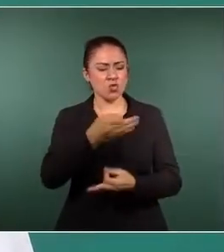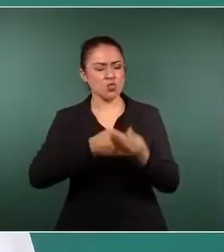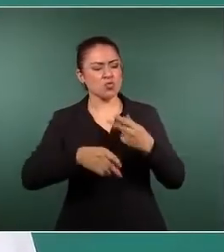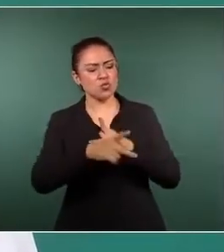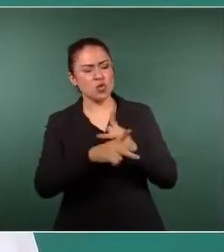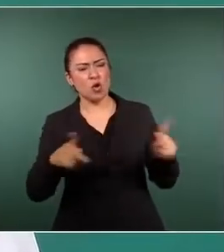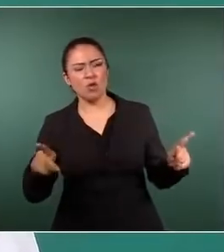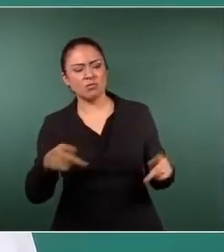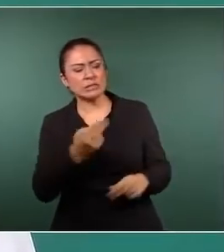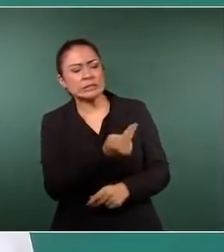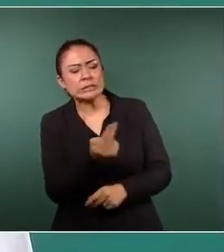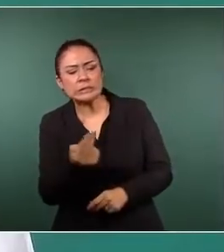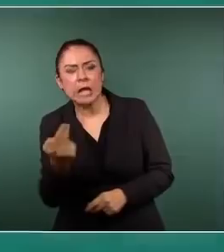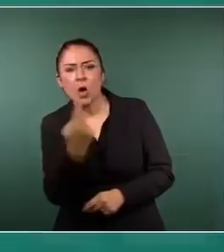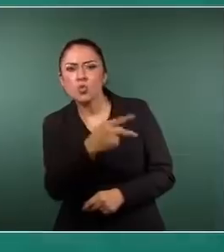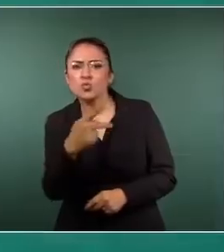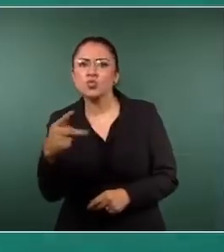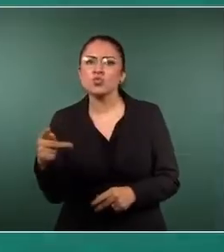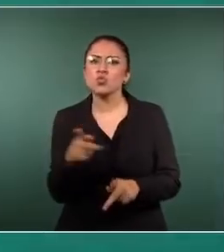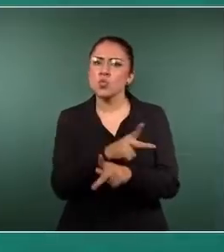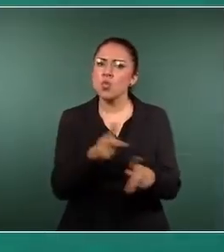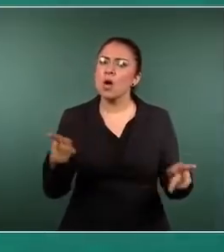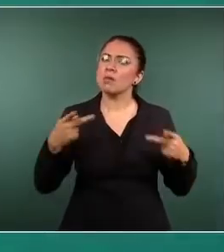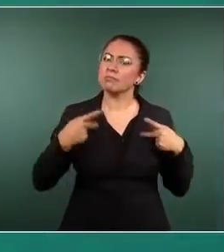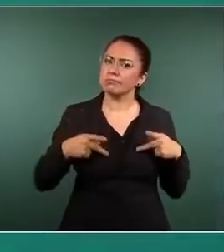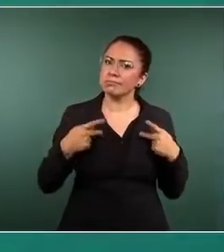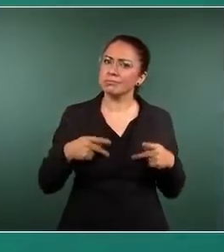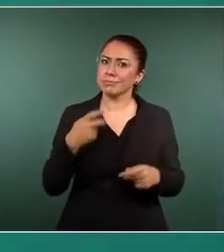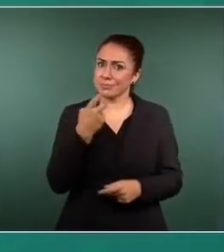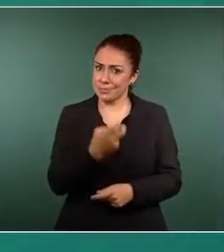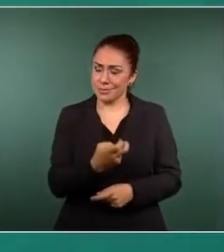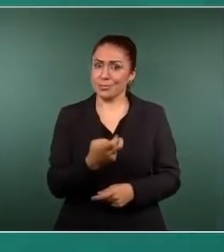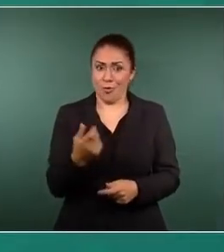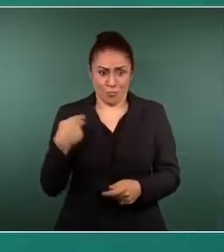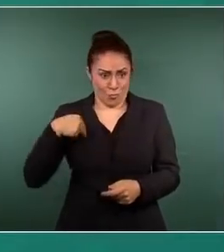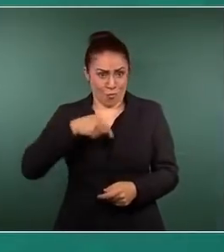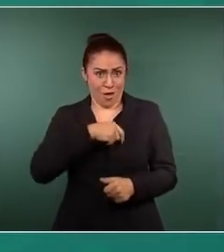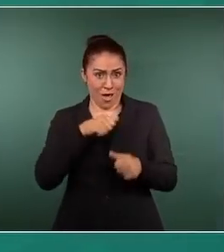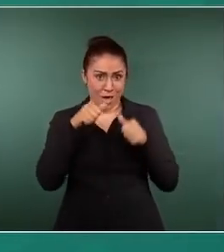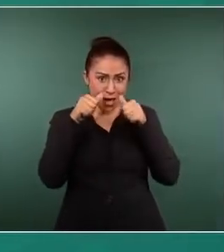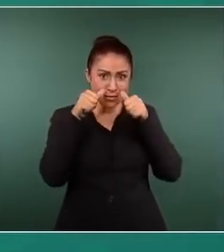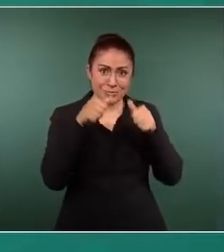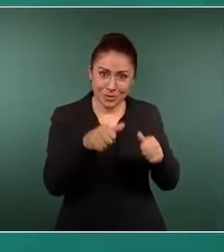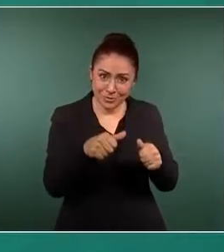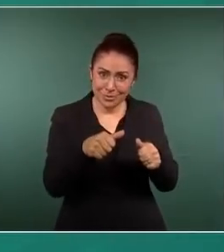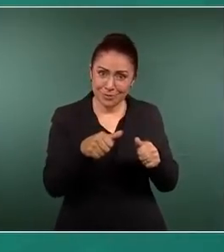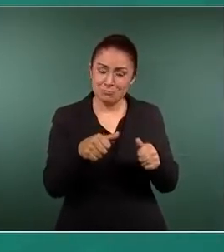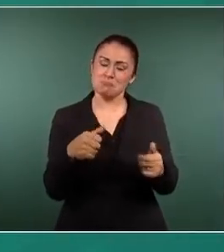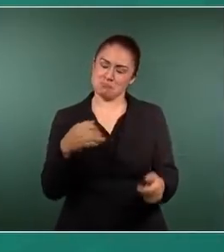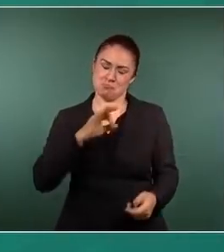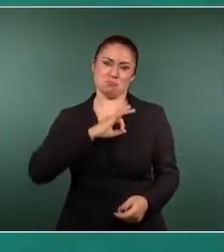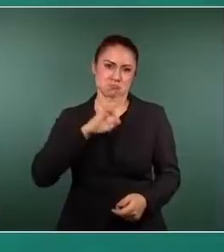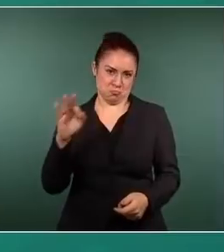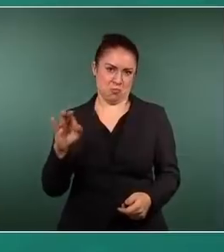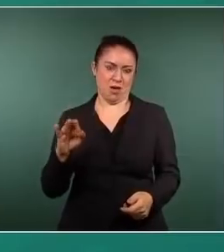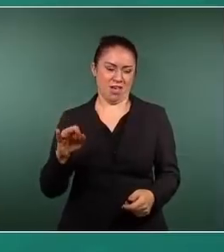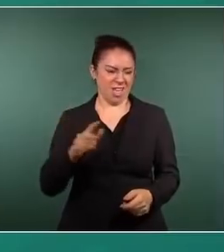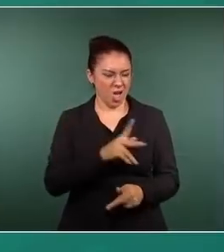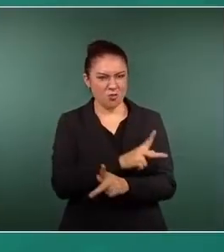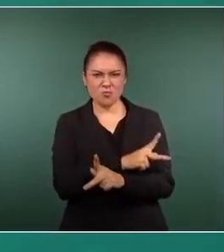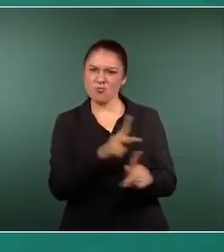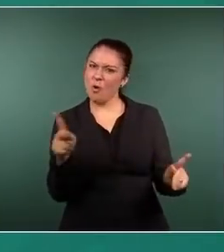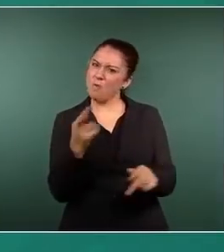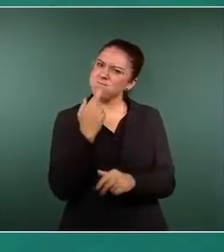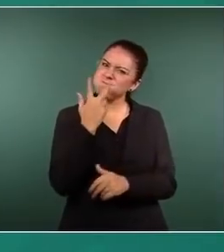pueblo para que de esa manera logremos una sociedad mejor